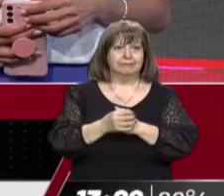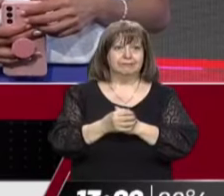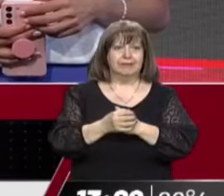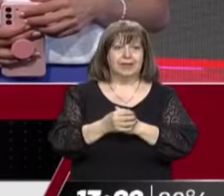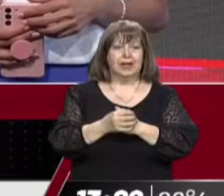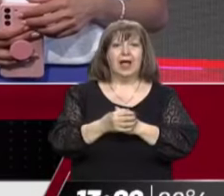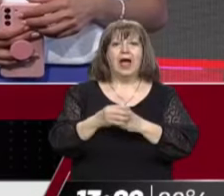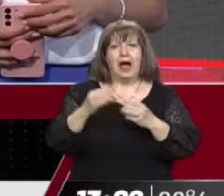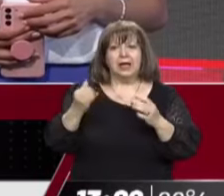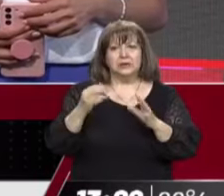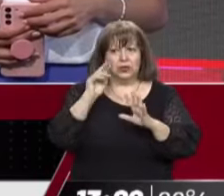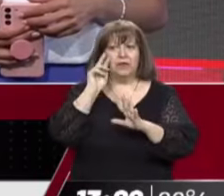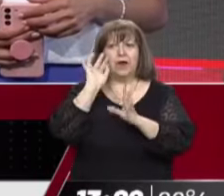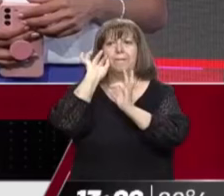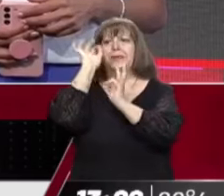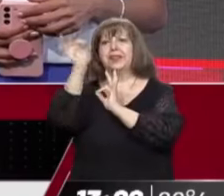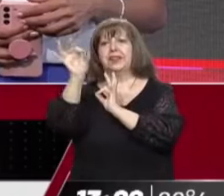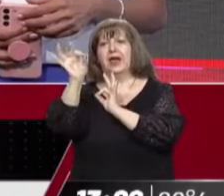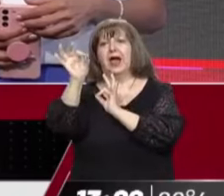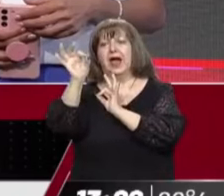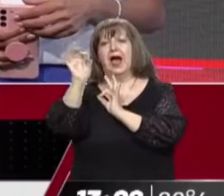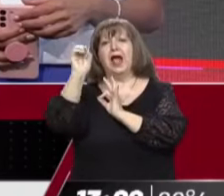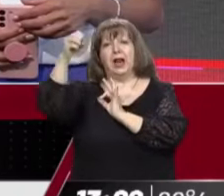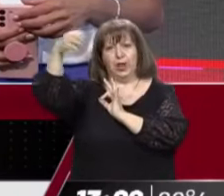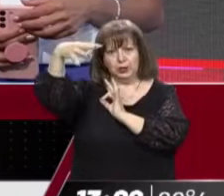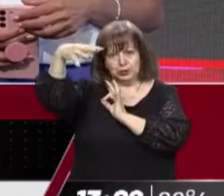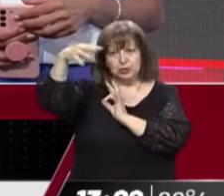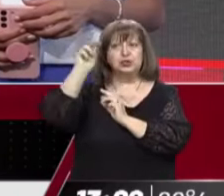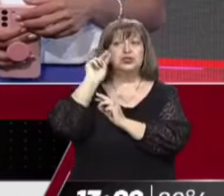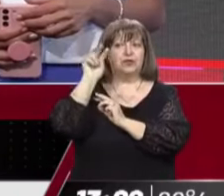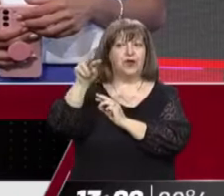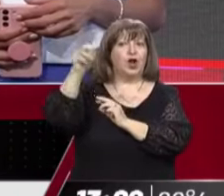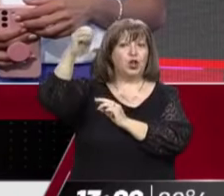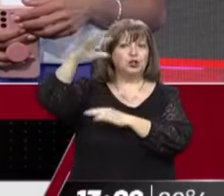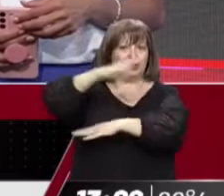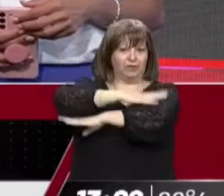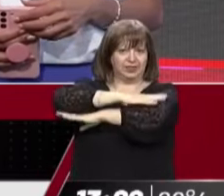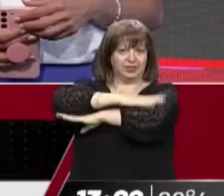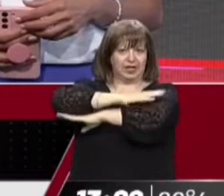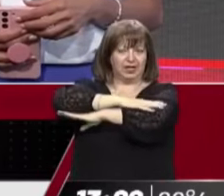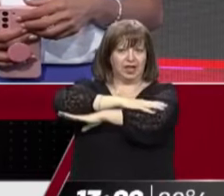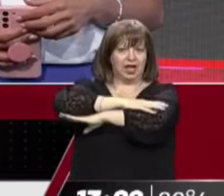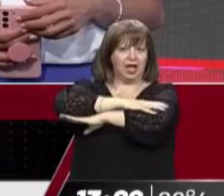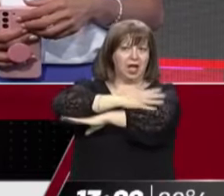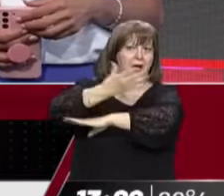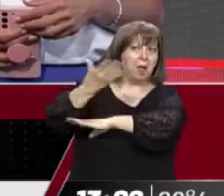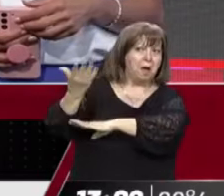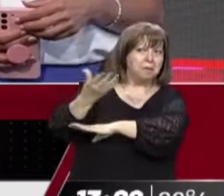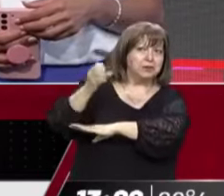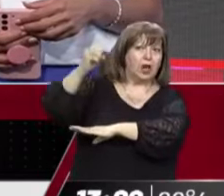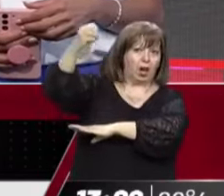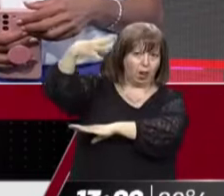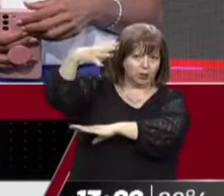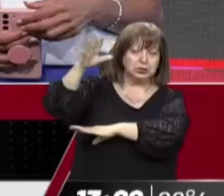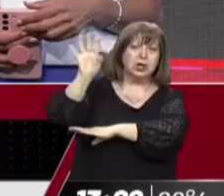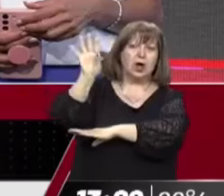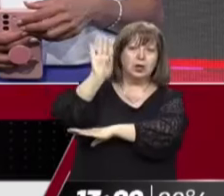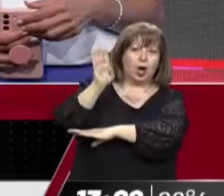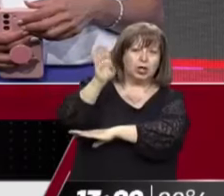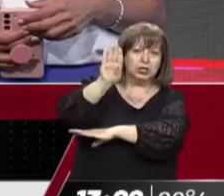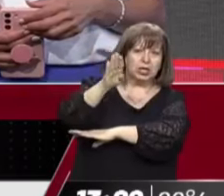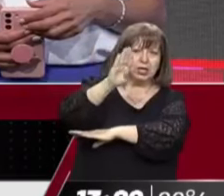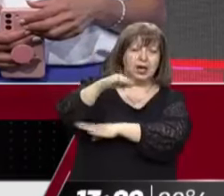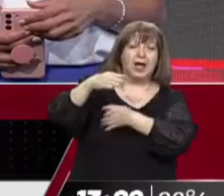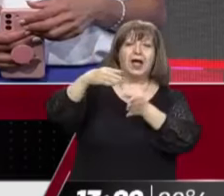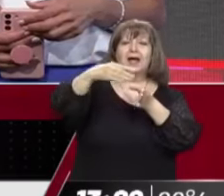Hay una luz que está encendida, que da una de las habitaciones, una de las, no sé si habitaciones, cocina o demás, que da a la